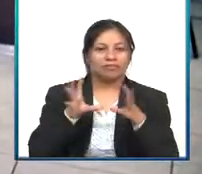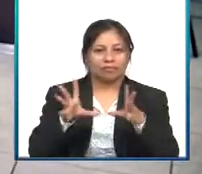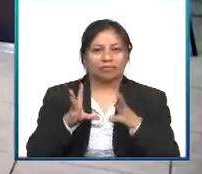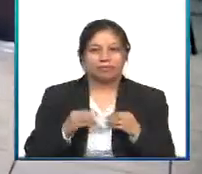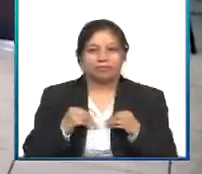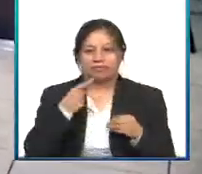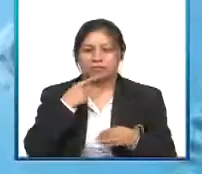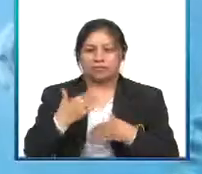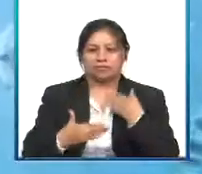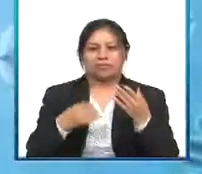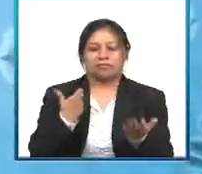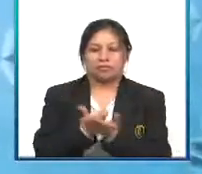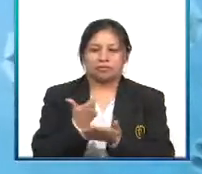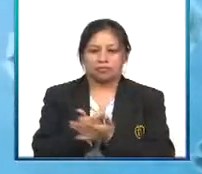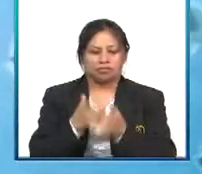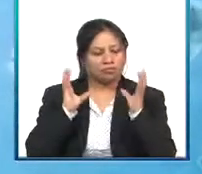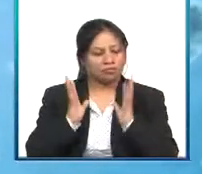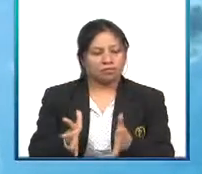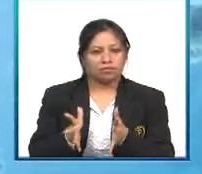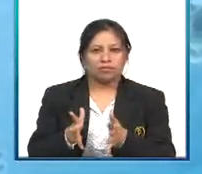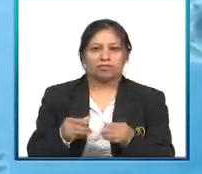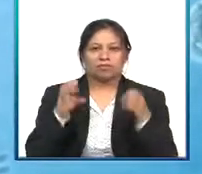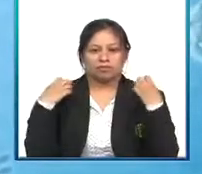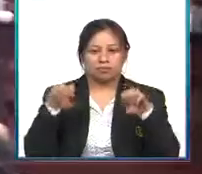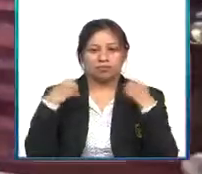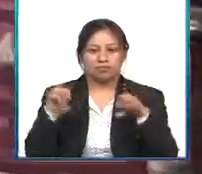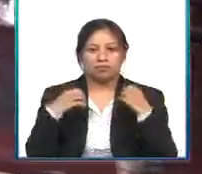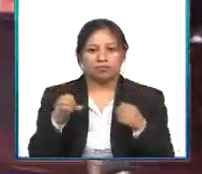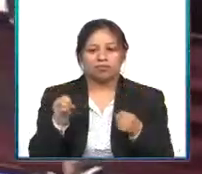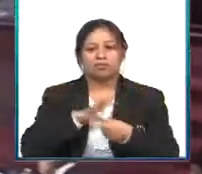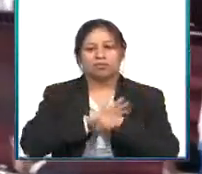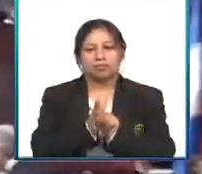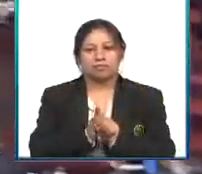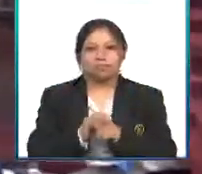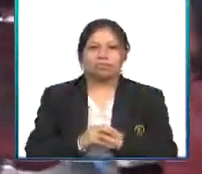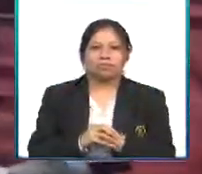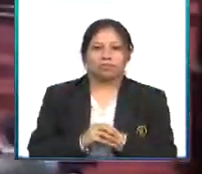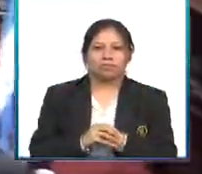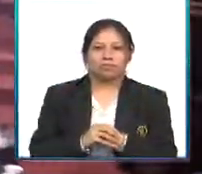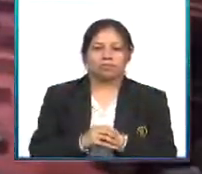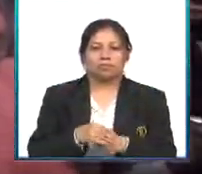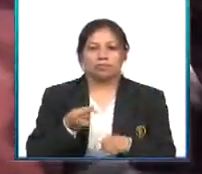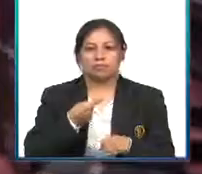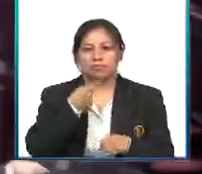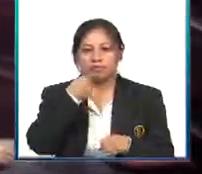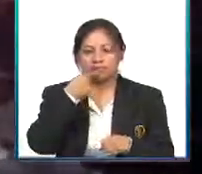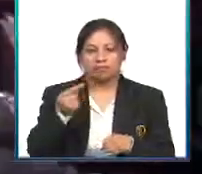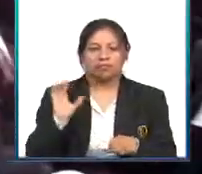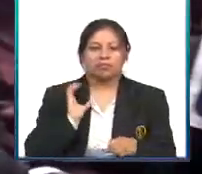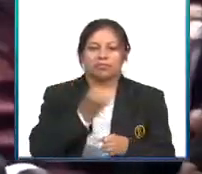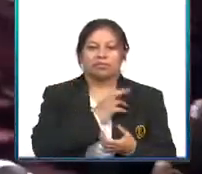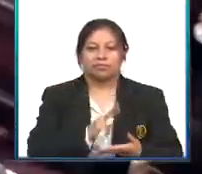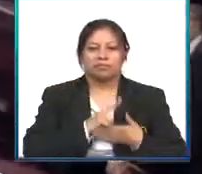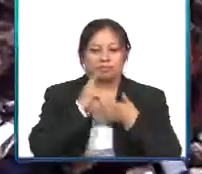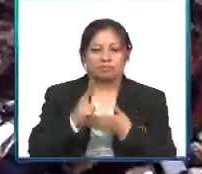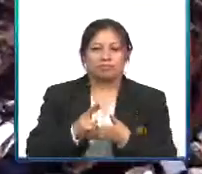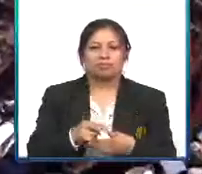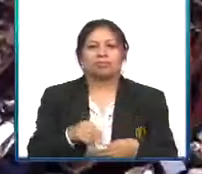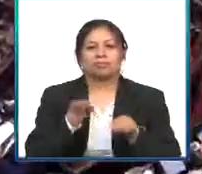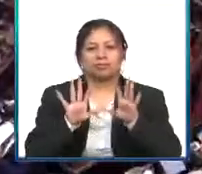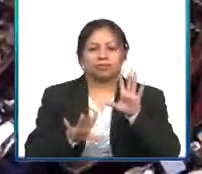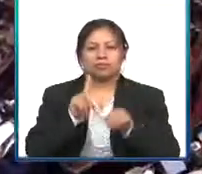permitirá una base financiera sólida durante la emergencia por el COVID-19. Por ello, el Pleno del Congreso aprobó el